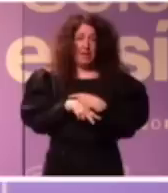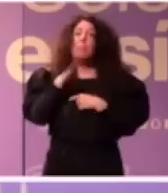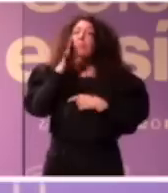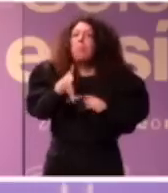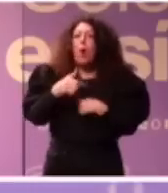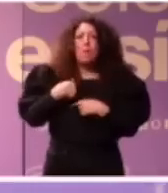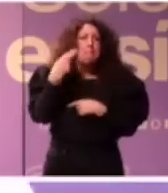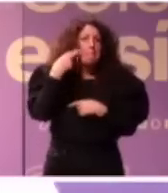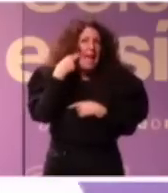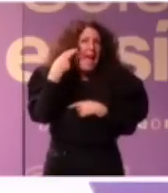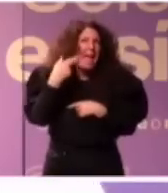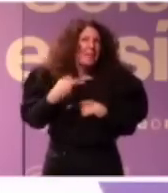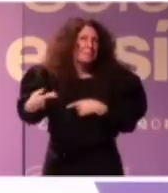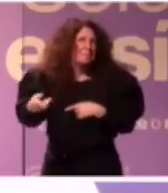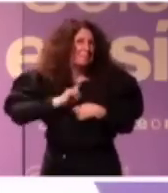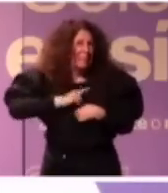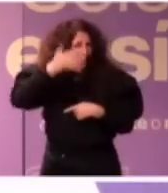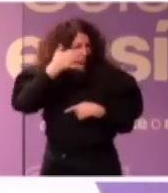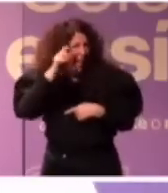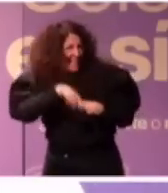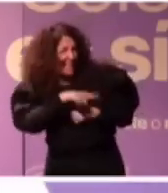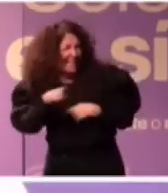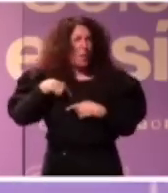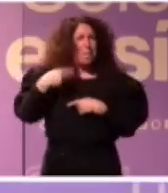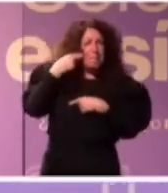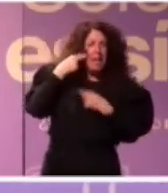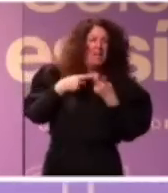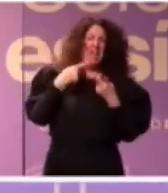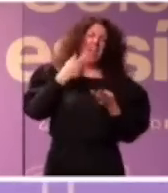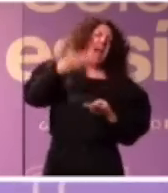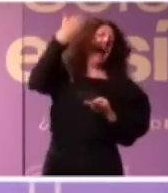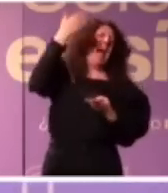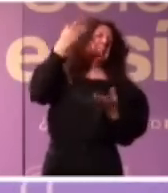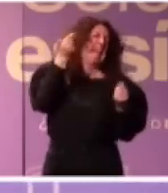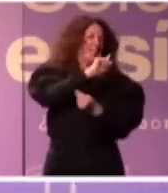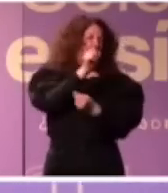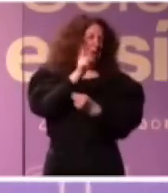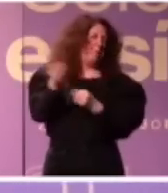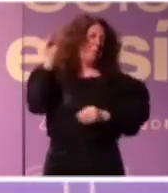tenían miedo a no ser creídas, a que les dijesen no ha sido para tanto,